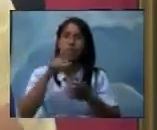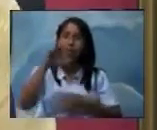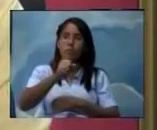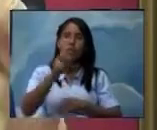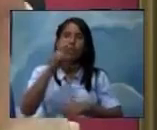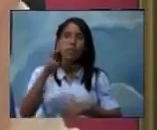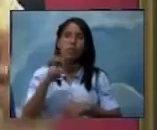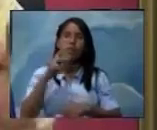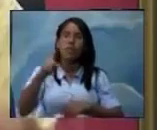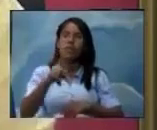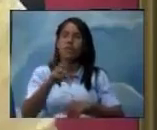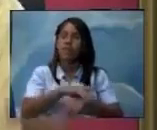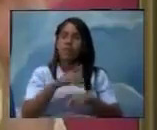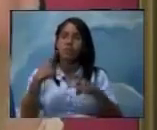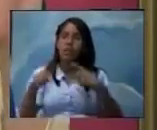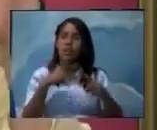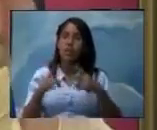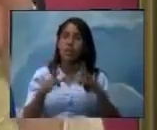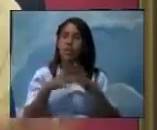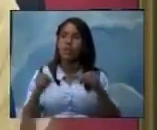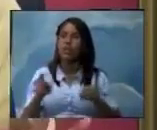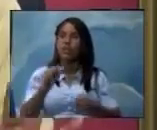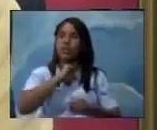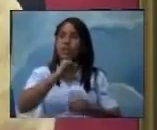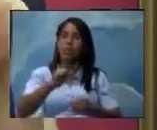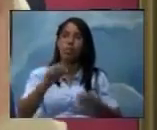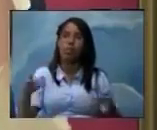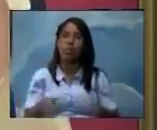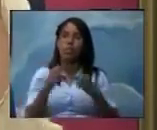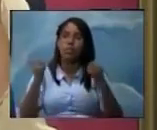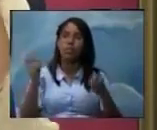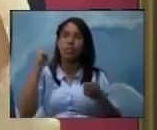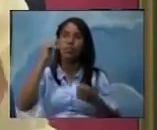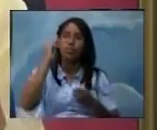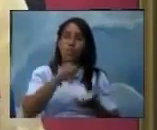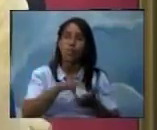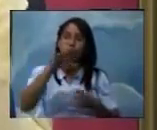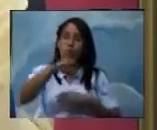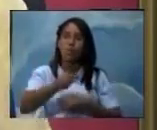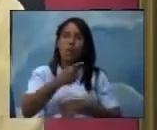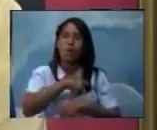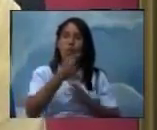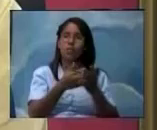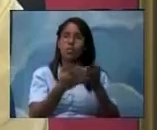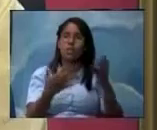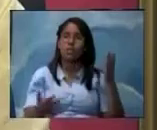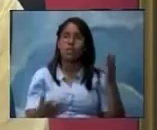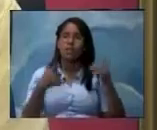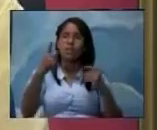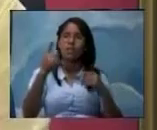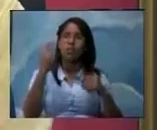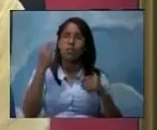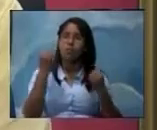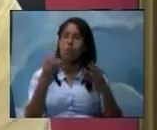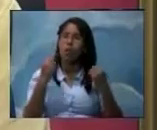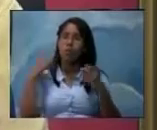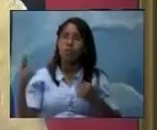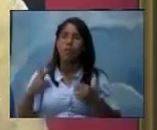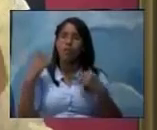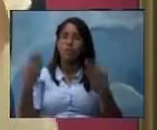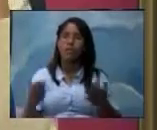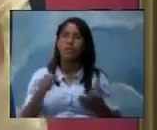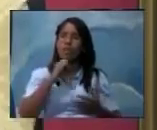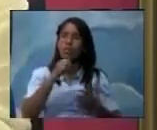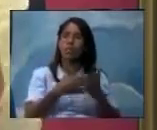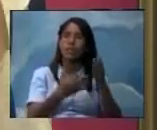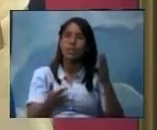comprada ni por oro, ni por hierro, ni por barro cocido, fue comprada por una sangre muy valiosa,